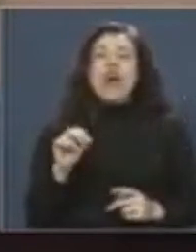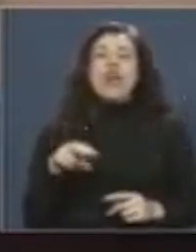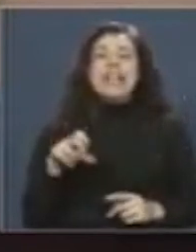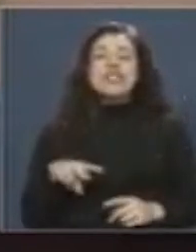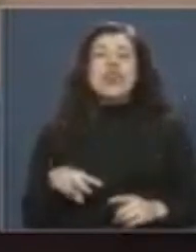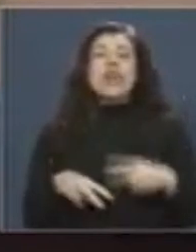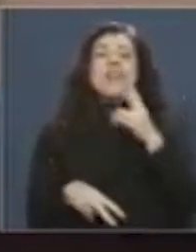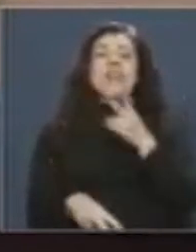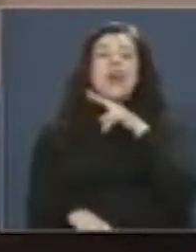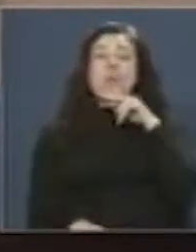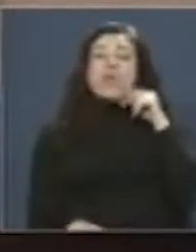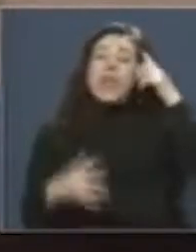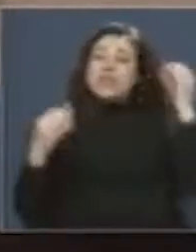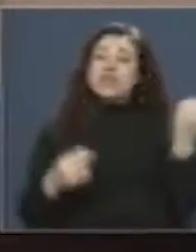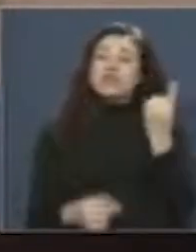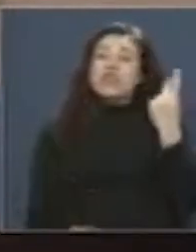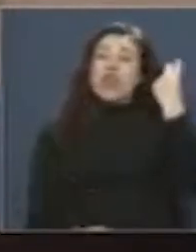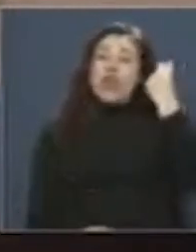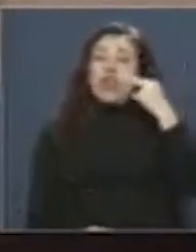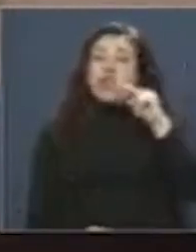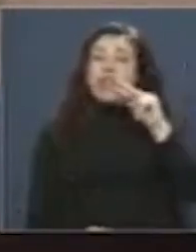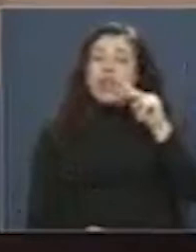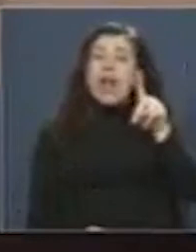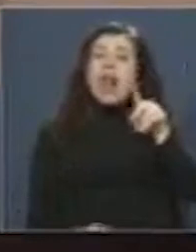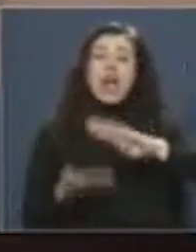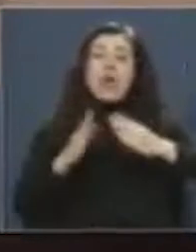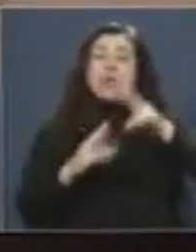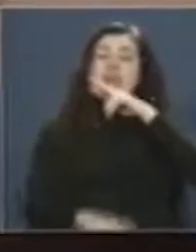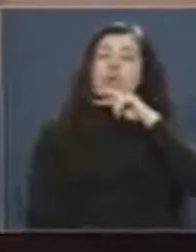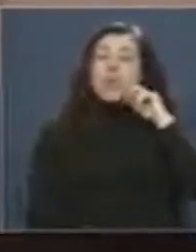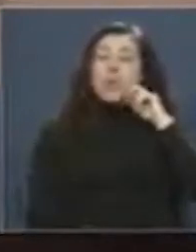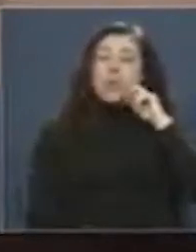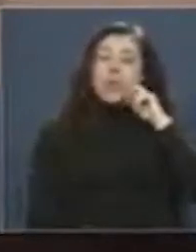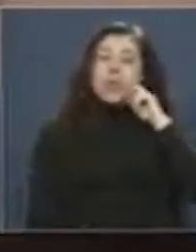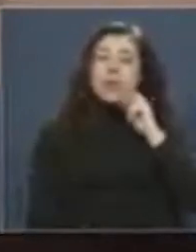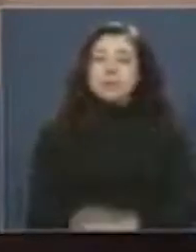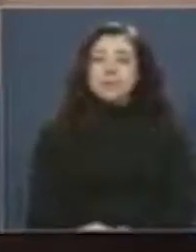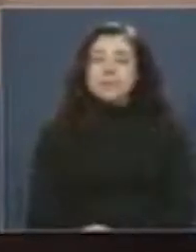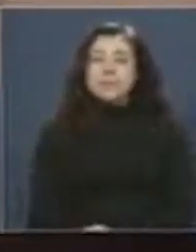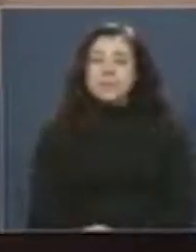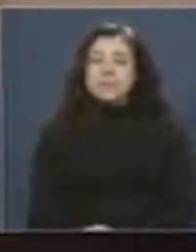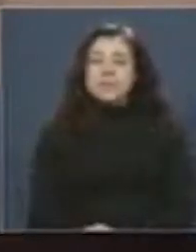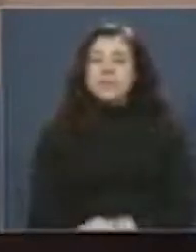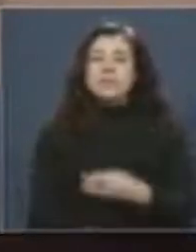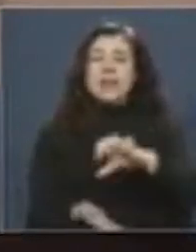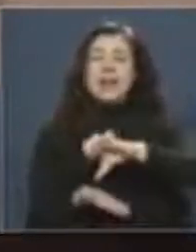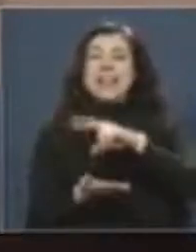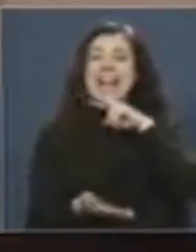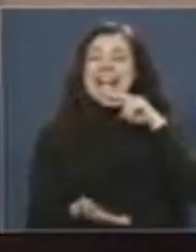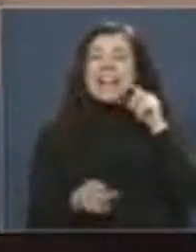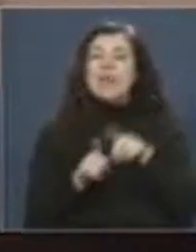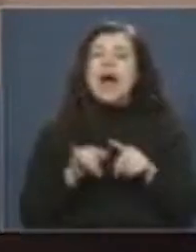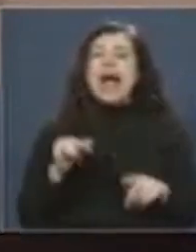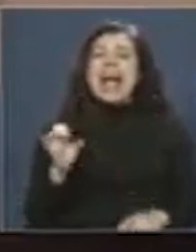el derecho de autodeterminación exclusivamente al pueblo judío, que recoge la capital de Israel como